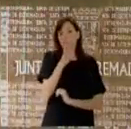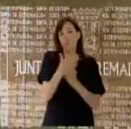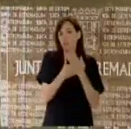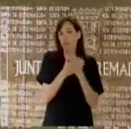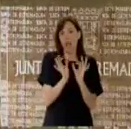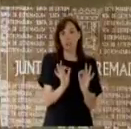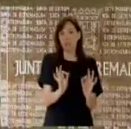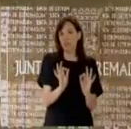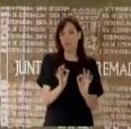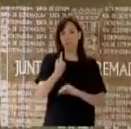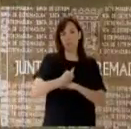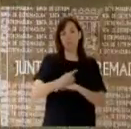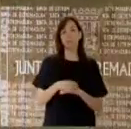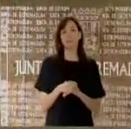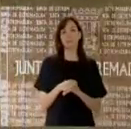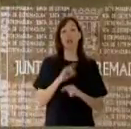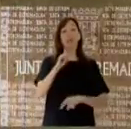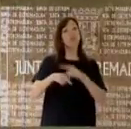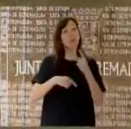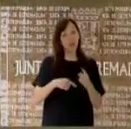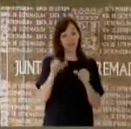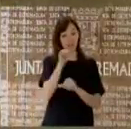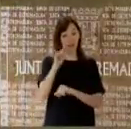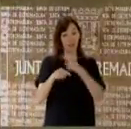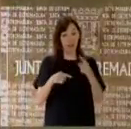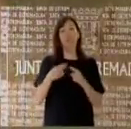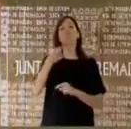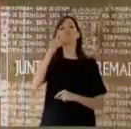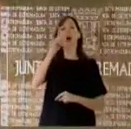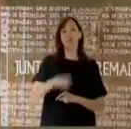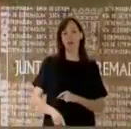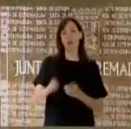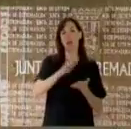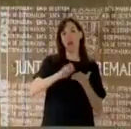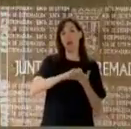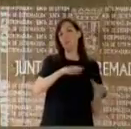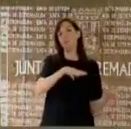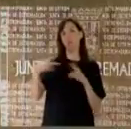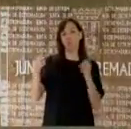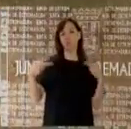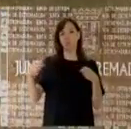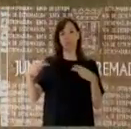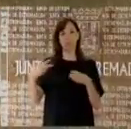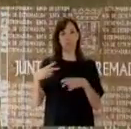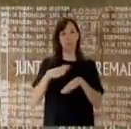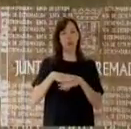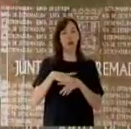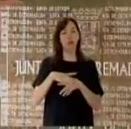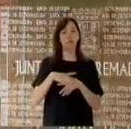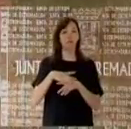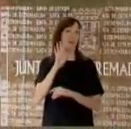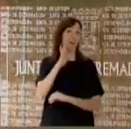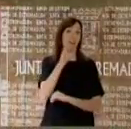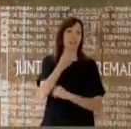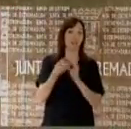administrativa, también tendremos la transcripción simultánea para, así como les decía, ir dando pasos poco a poco que